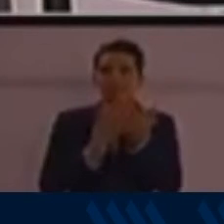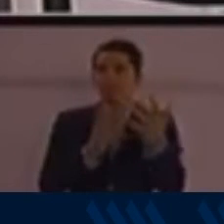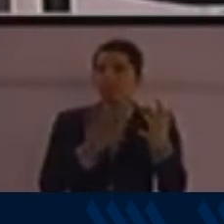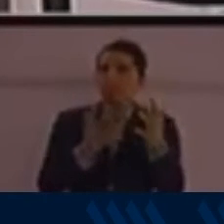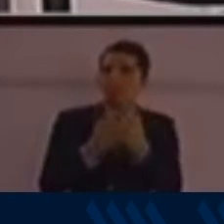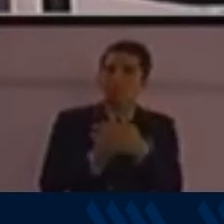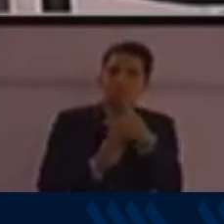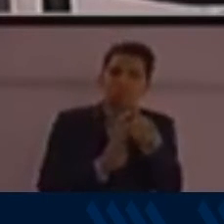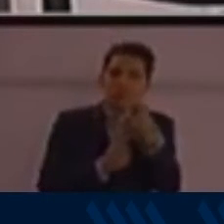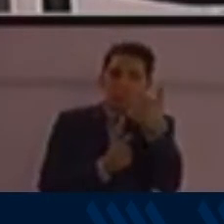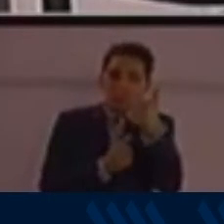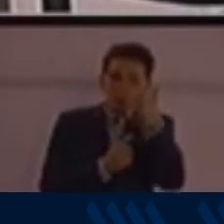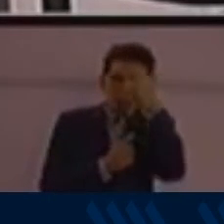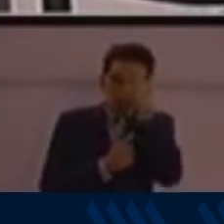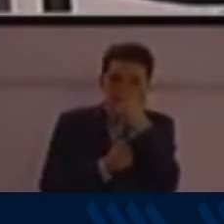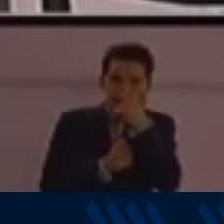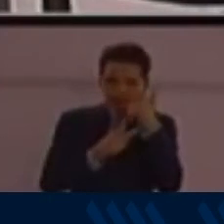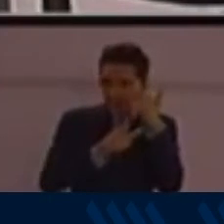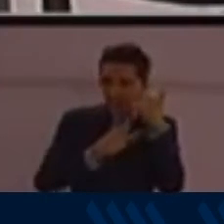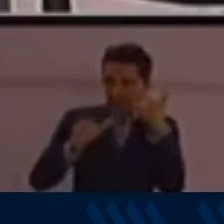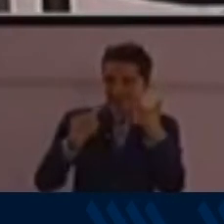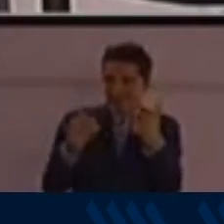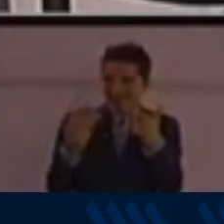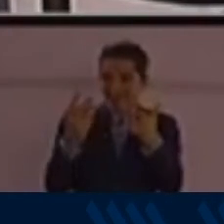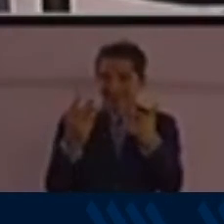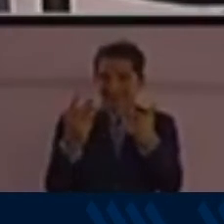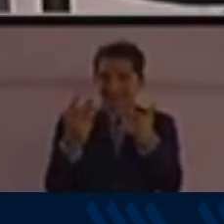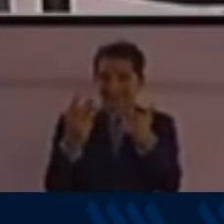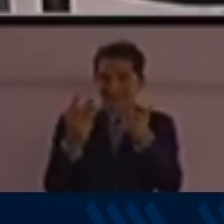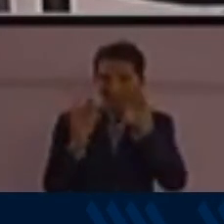12 de la noche hasta las 3 de la mañana